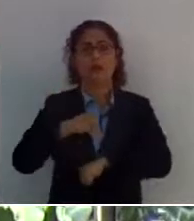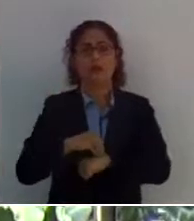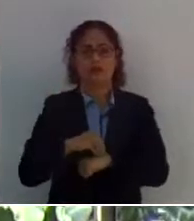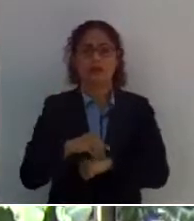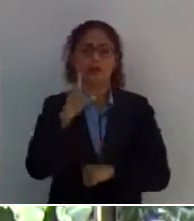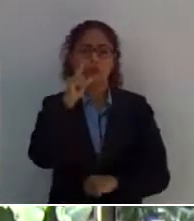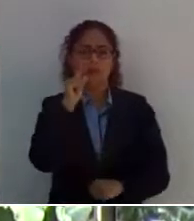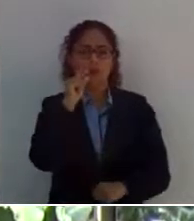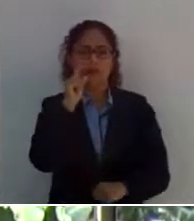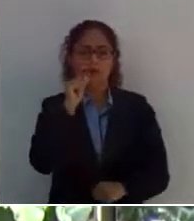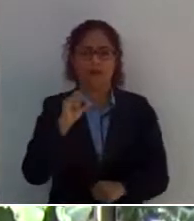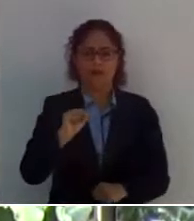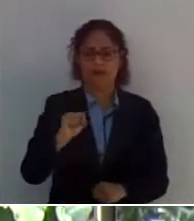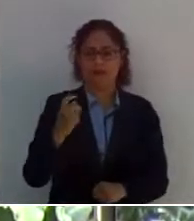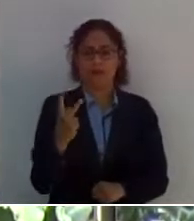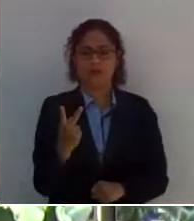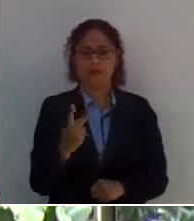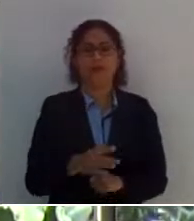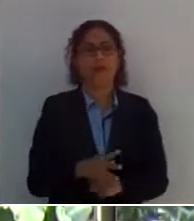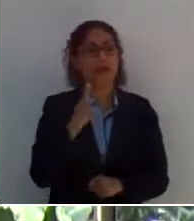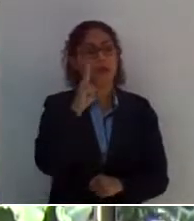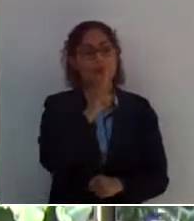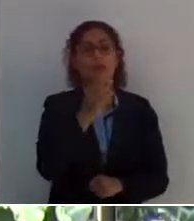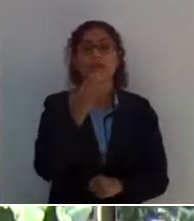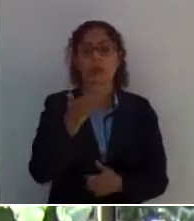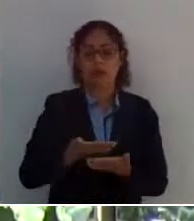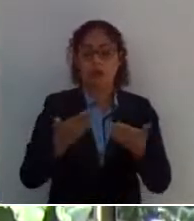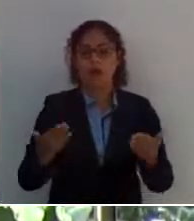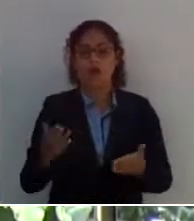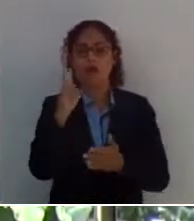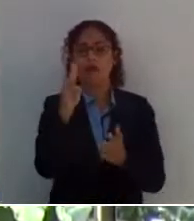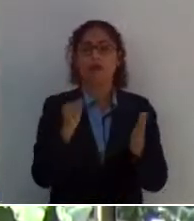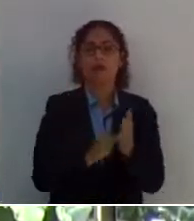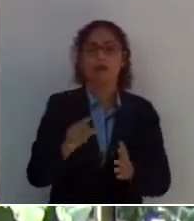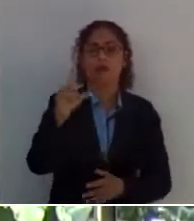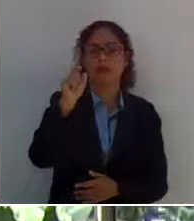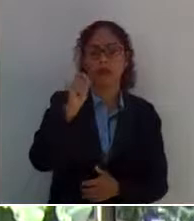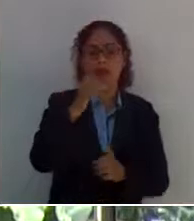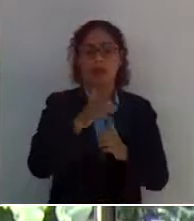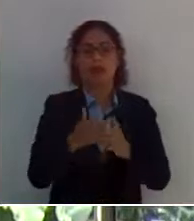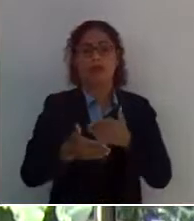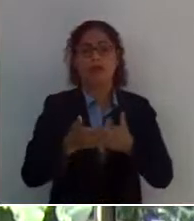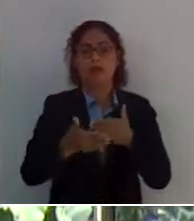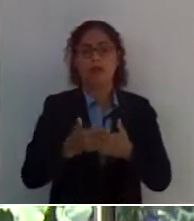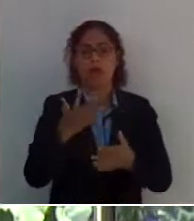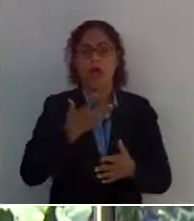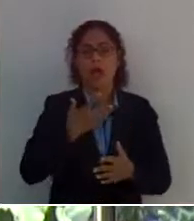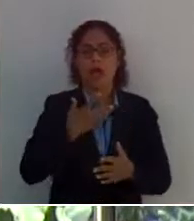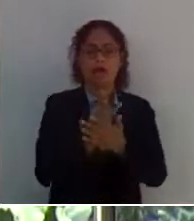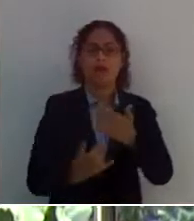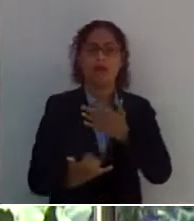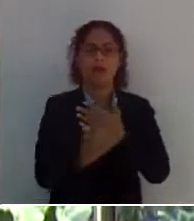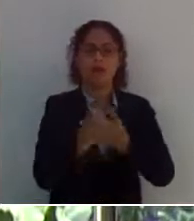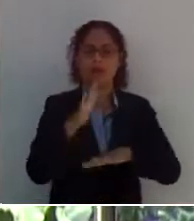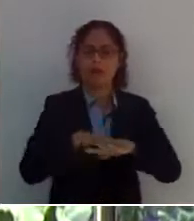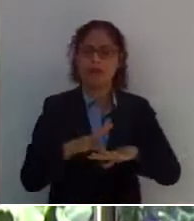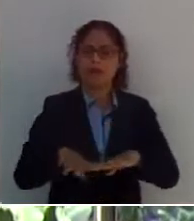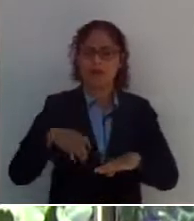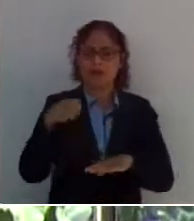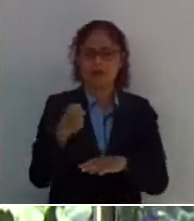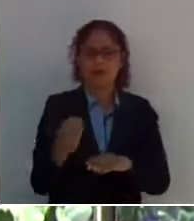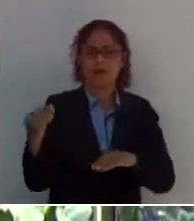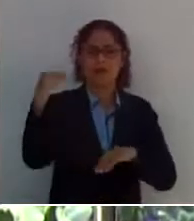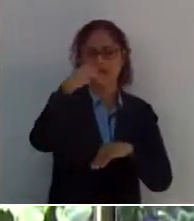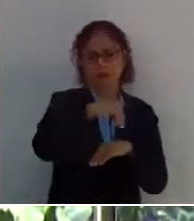de seguridad pública, cristalizando así este año 2020 diversos proyectos para reforzar aún más